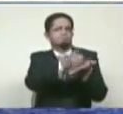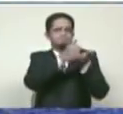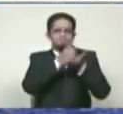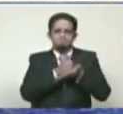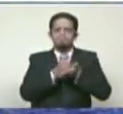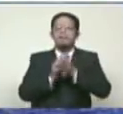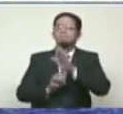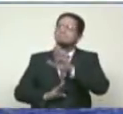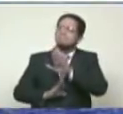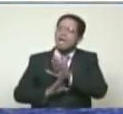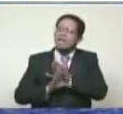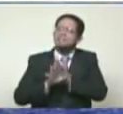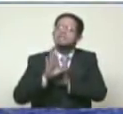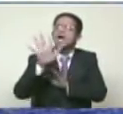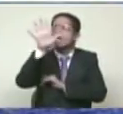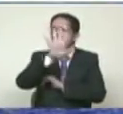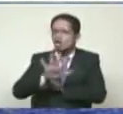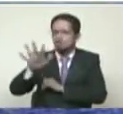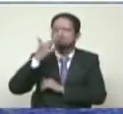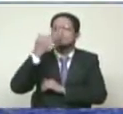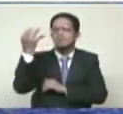desarrollo verdadero de un país.